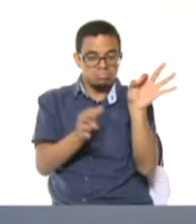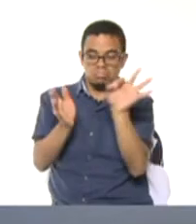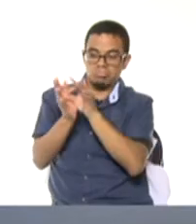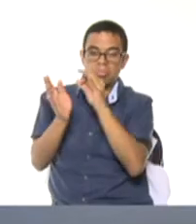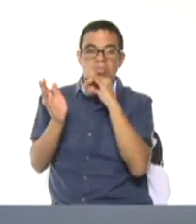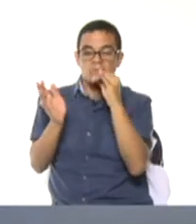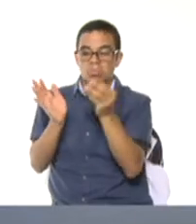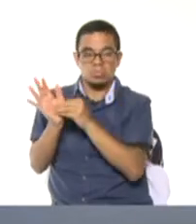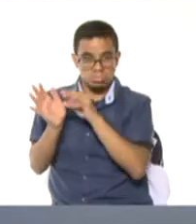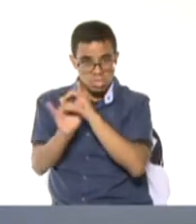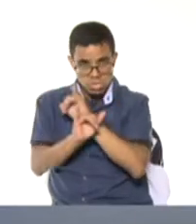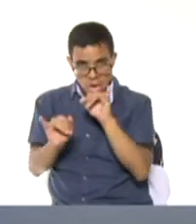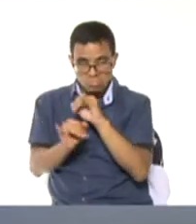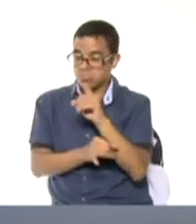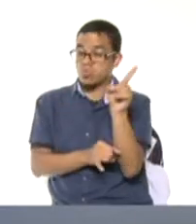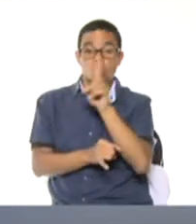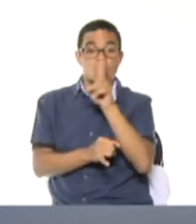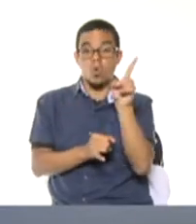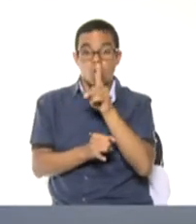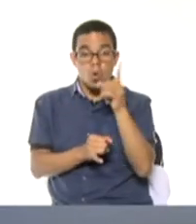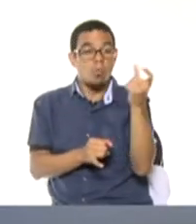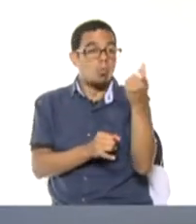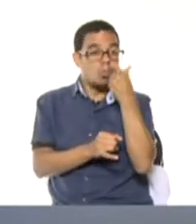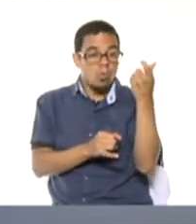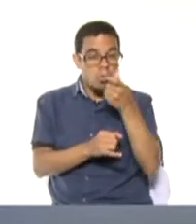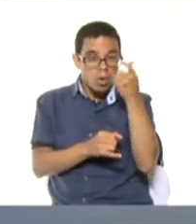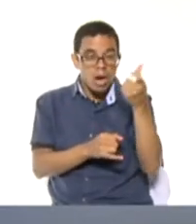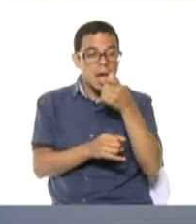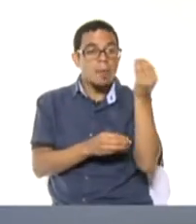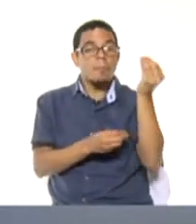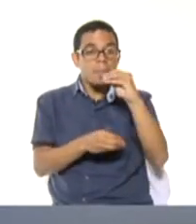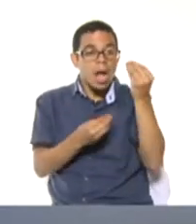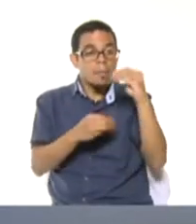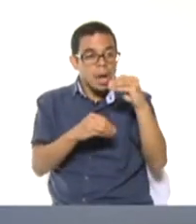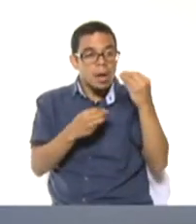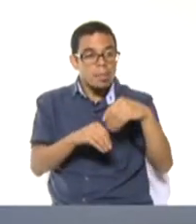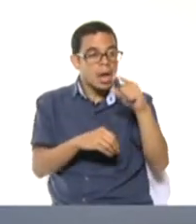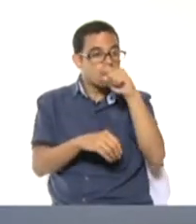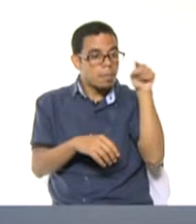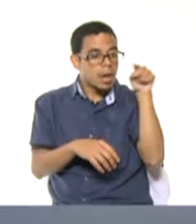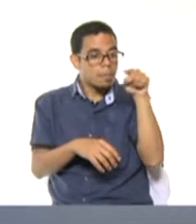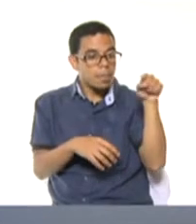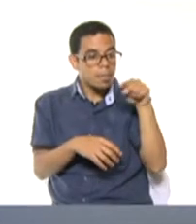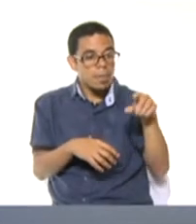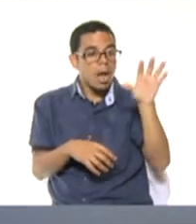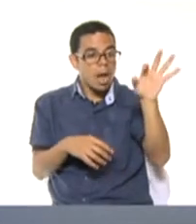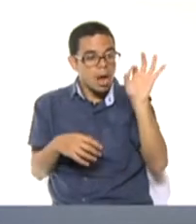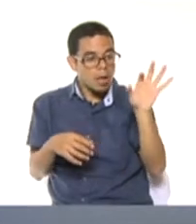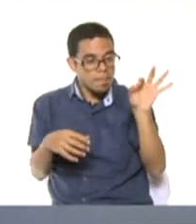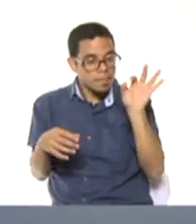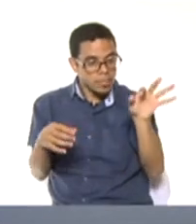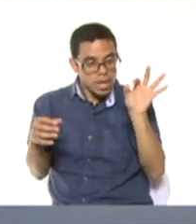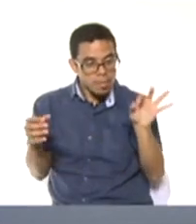tratar. Aparte de eso, también tenemos, después de la portada, tenemos el índice, el cual nos